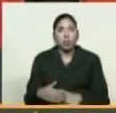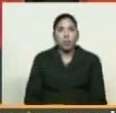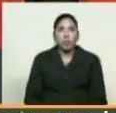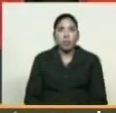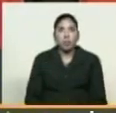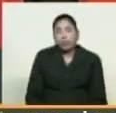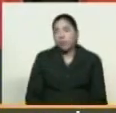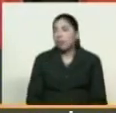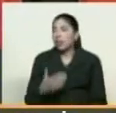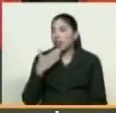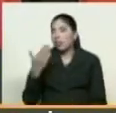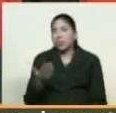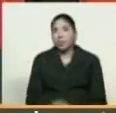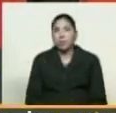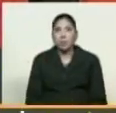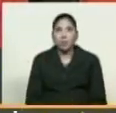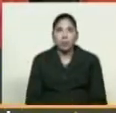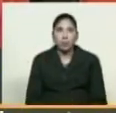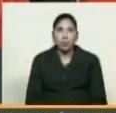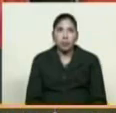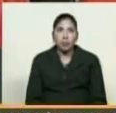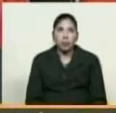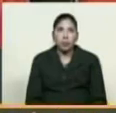Gracias por esa presión en todo caso.